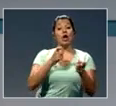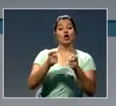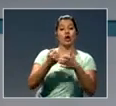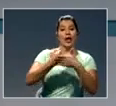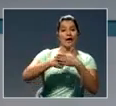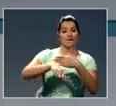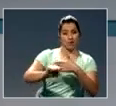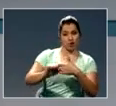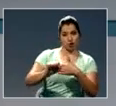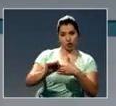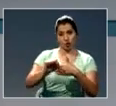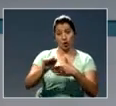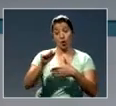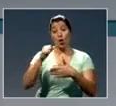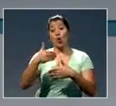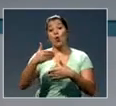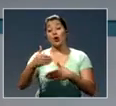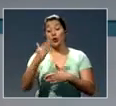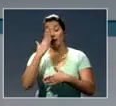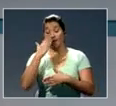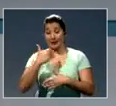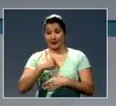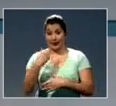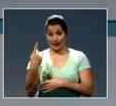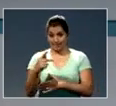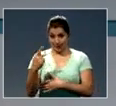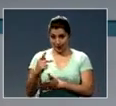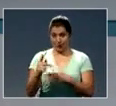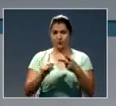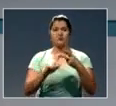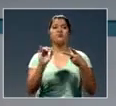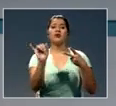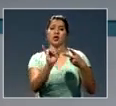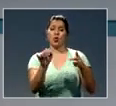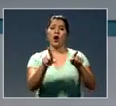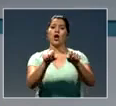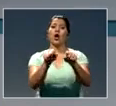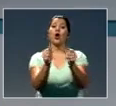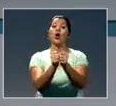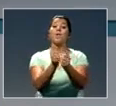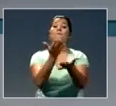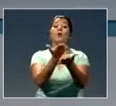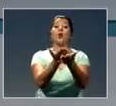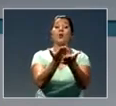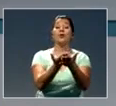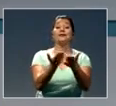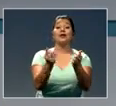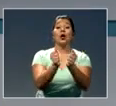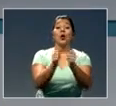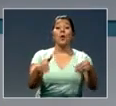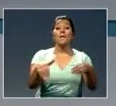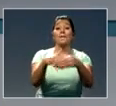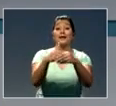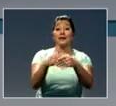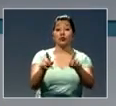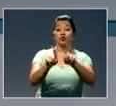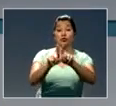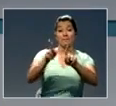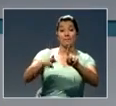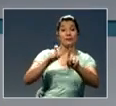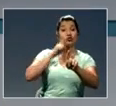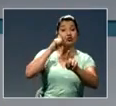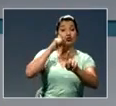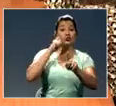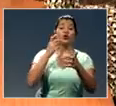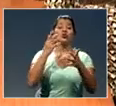terapéutico. Estiman además que con la nueva propuesta sobre matrimonio igualitario, la intención es cazar votos para las elecciones